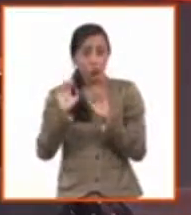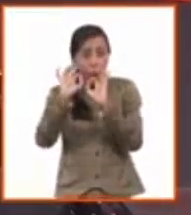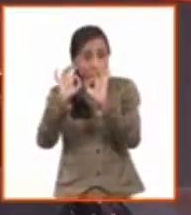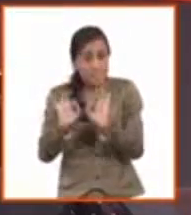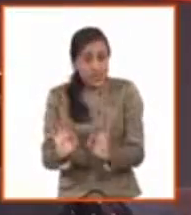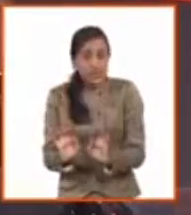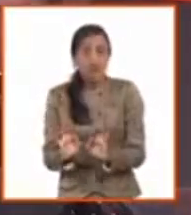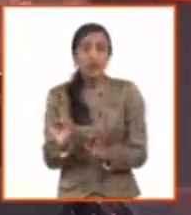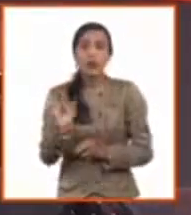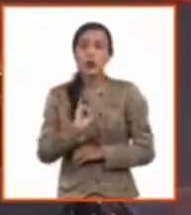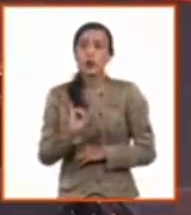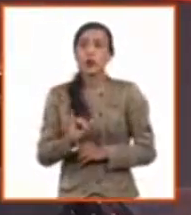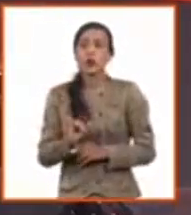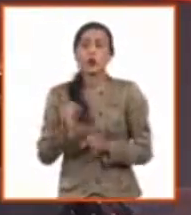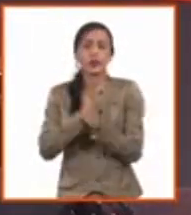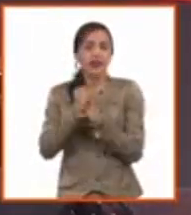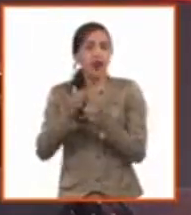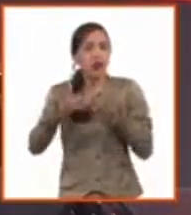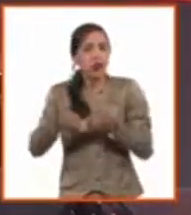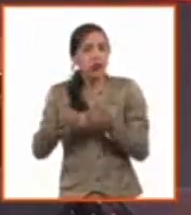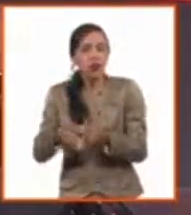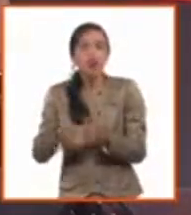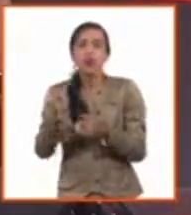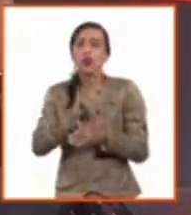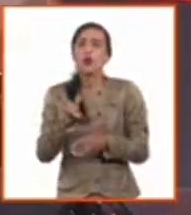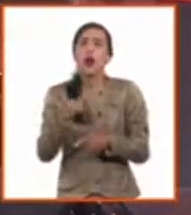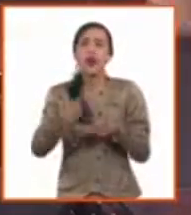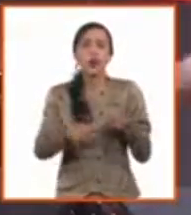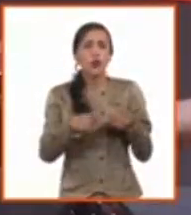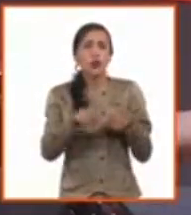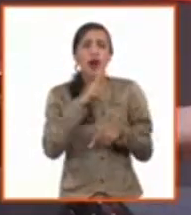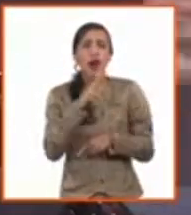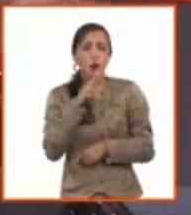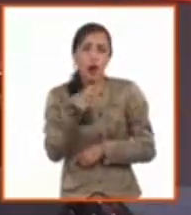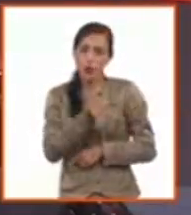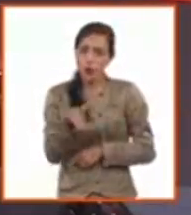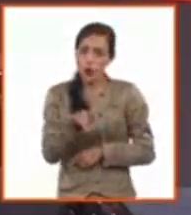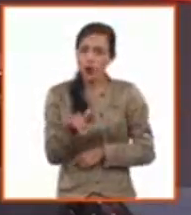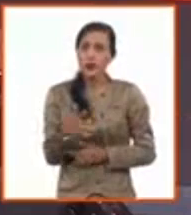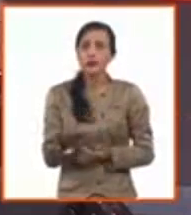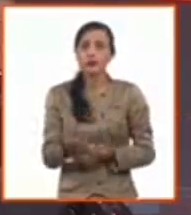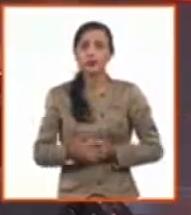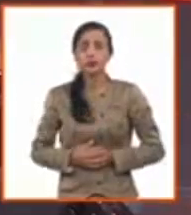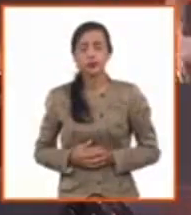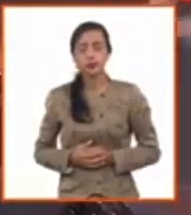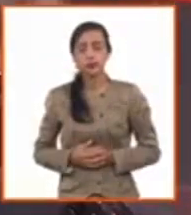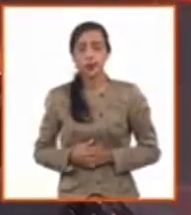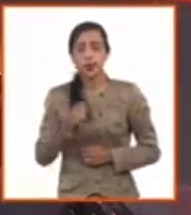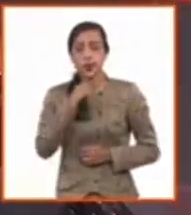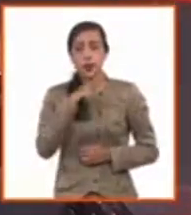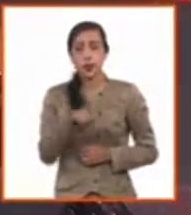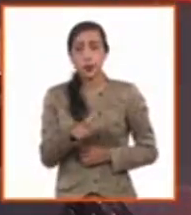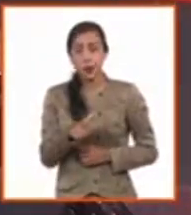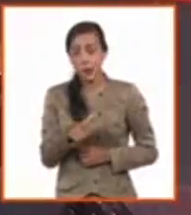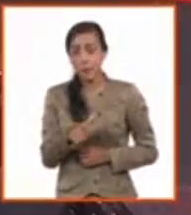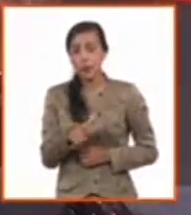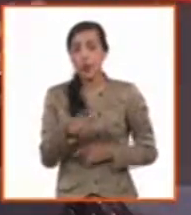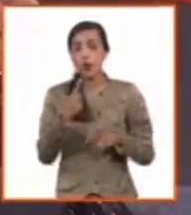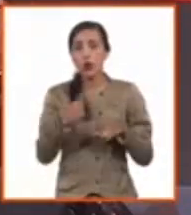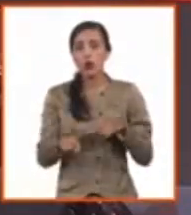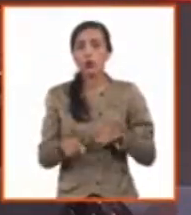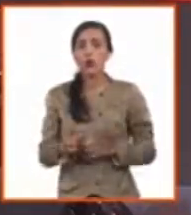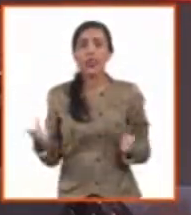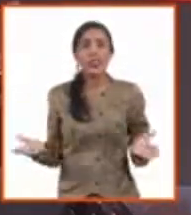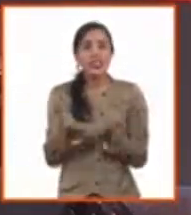a la gestión portuaria a la gestión de los recursos hídricos hay por ejemplo una emergencia